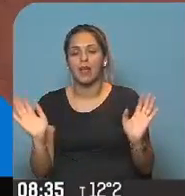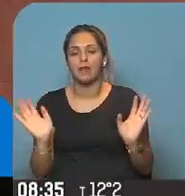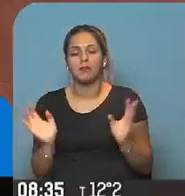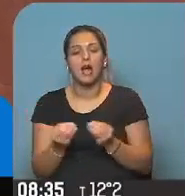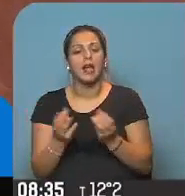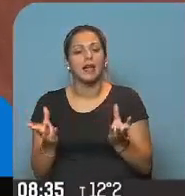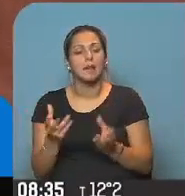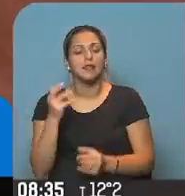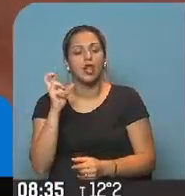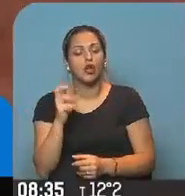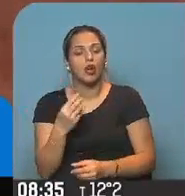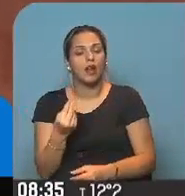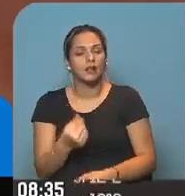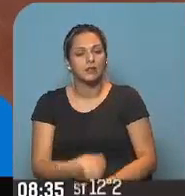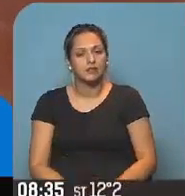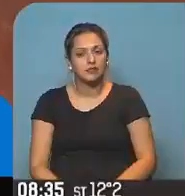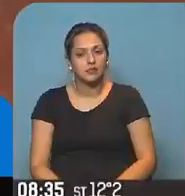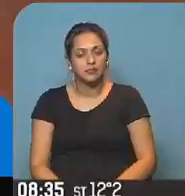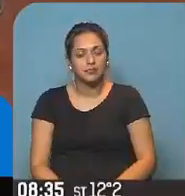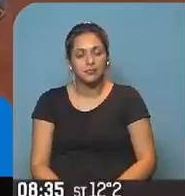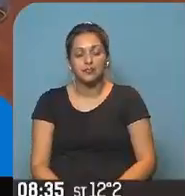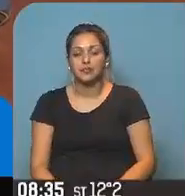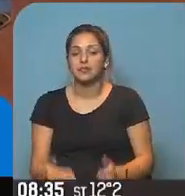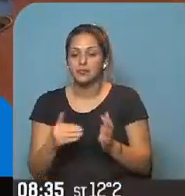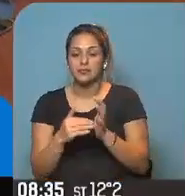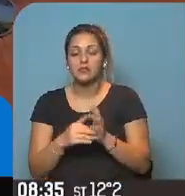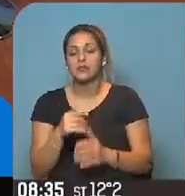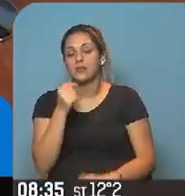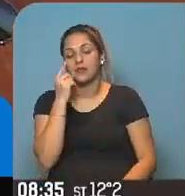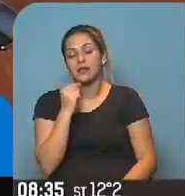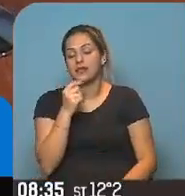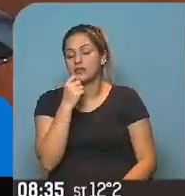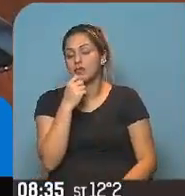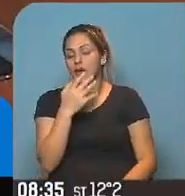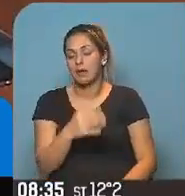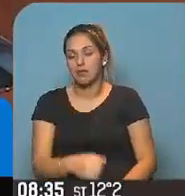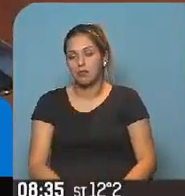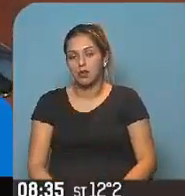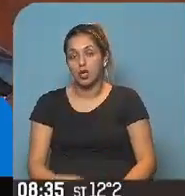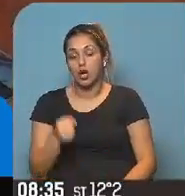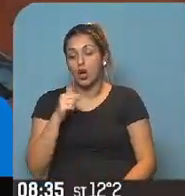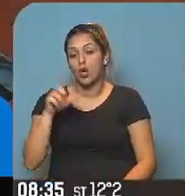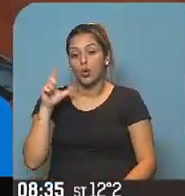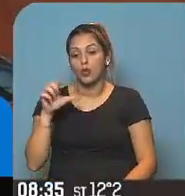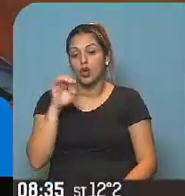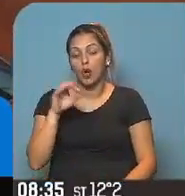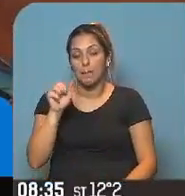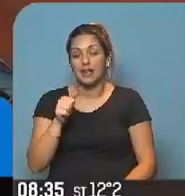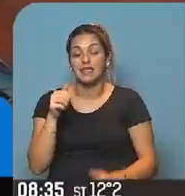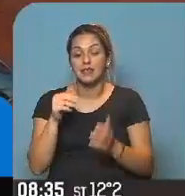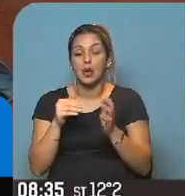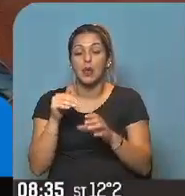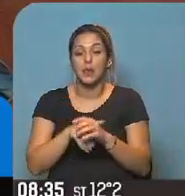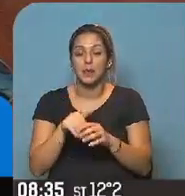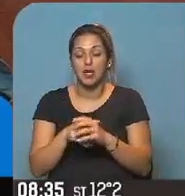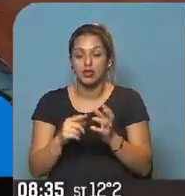con el precio de la moneda estadounidense? Bueno, depende del día, ¿no? Si hubiera claro. sido el lunes o el martes y no intervenía el Banco Central, yo creo